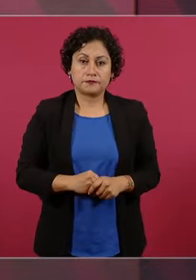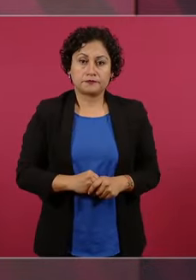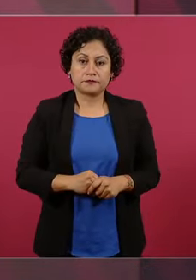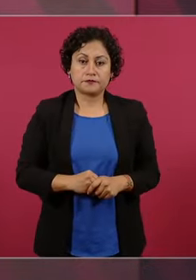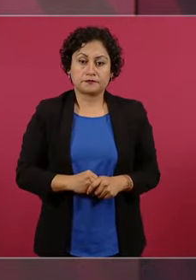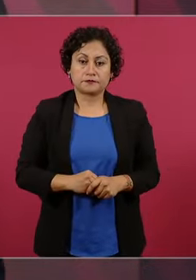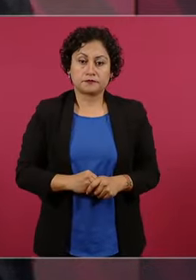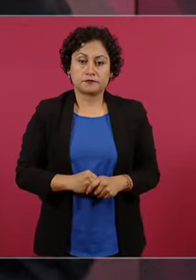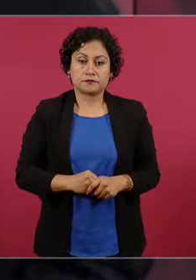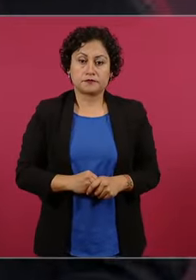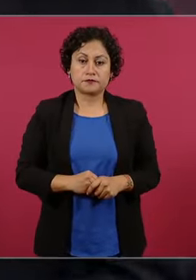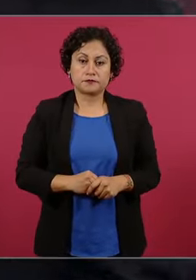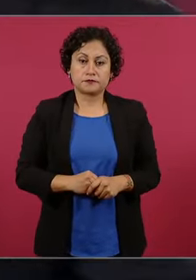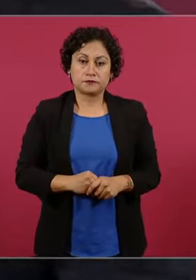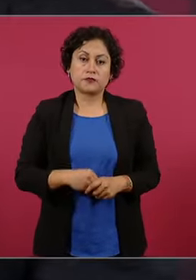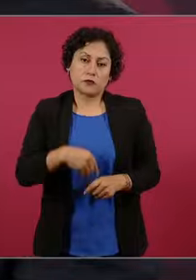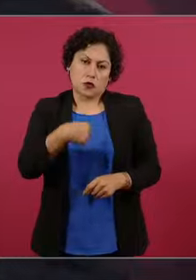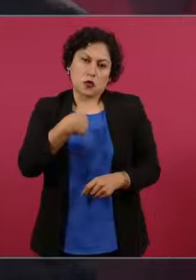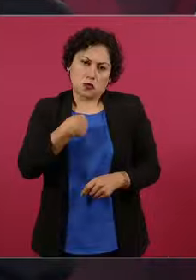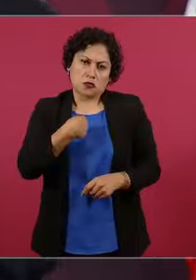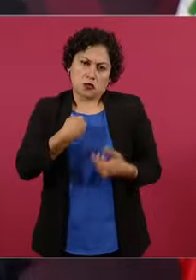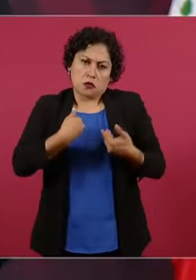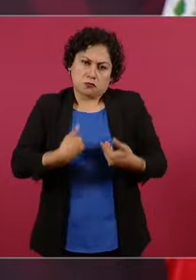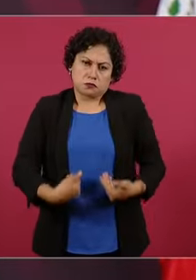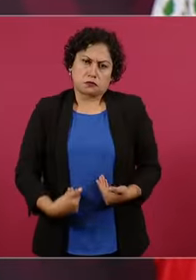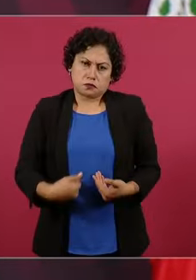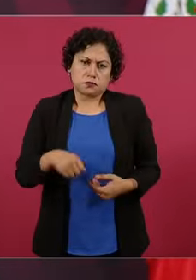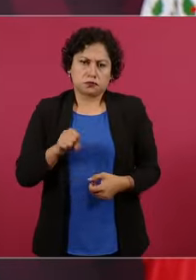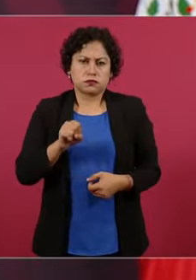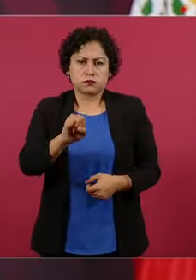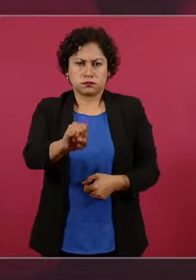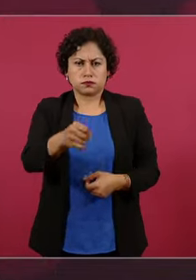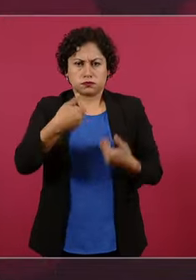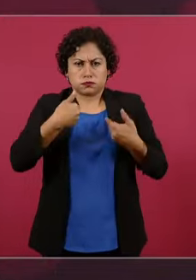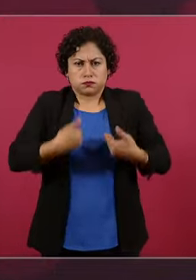Nada más que sí, yo soy un hombre de fe.